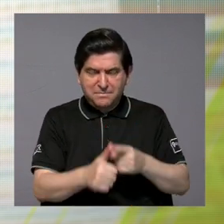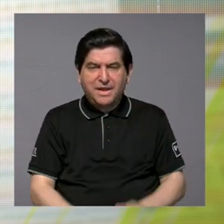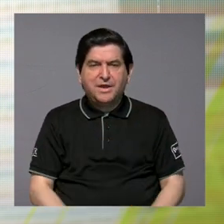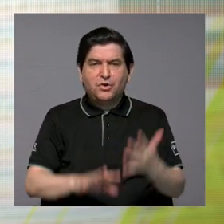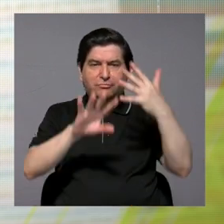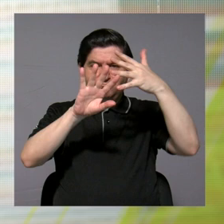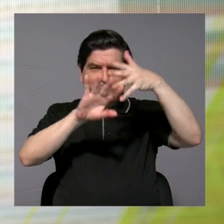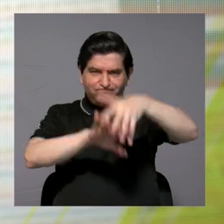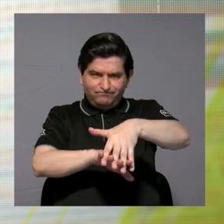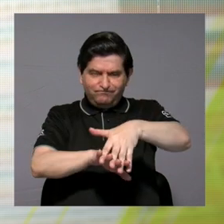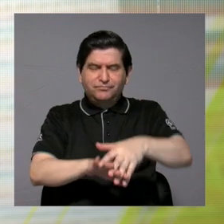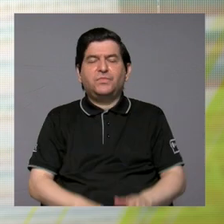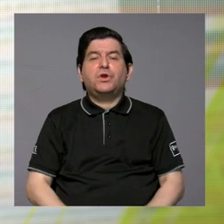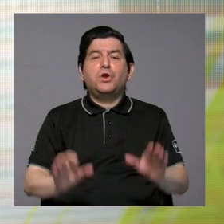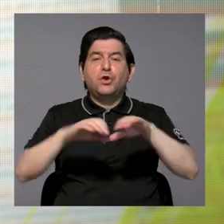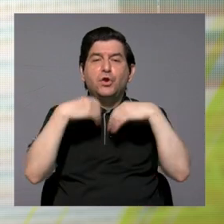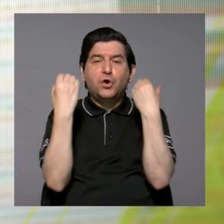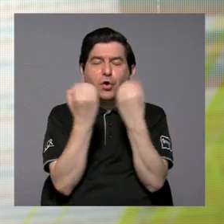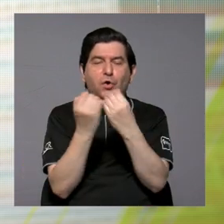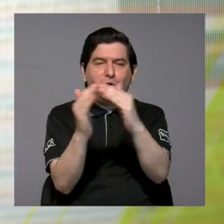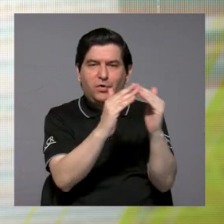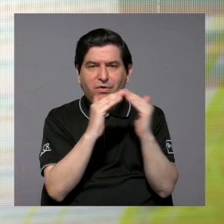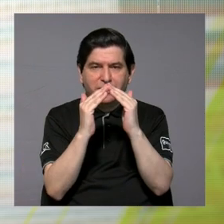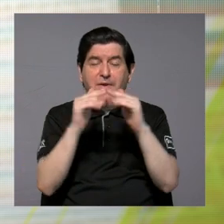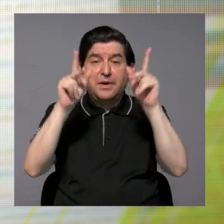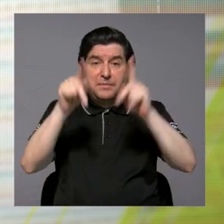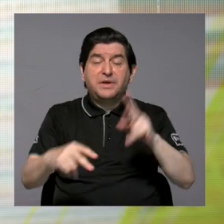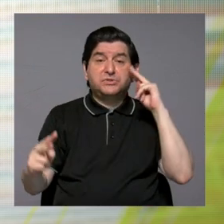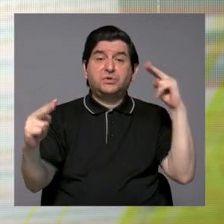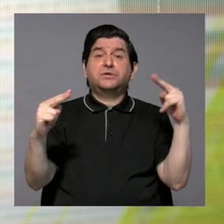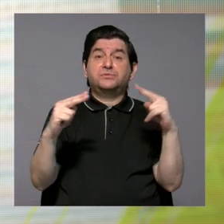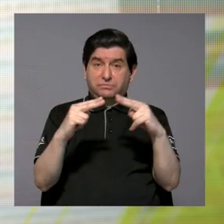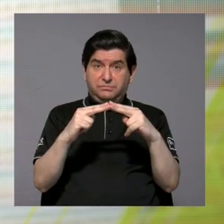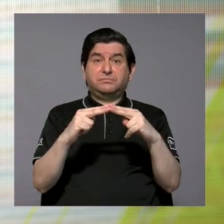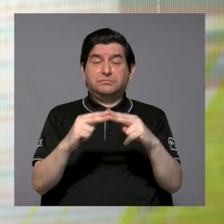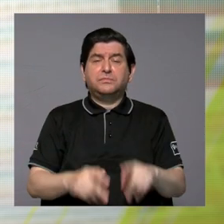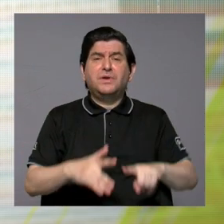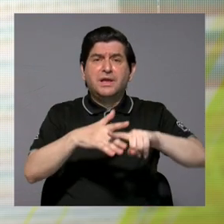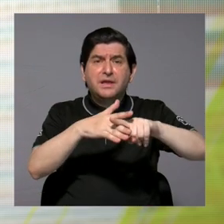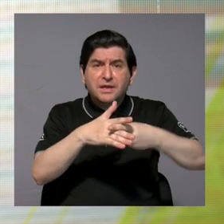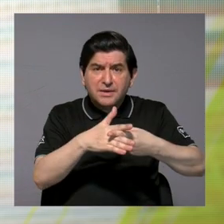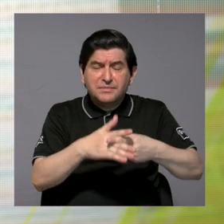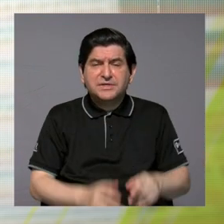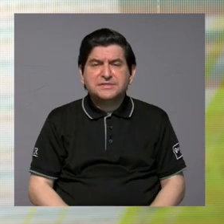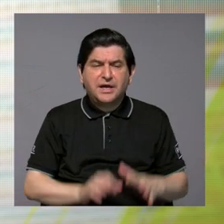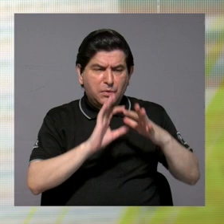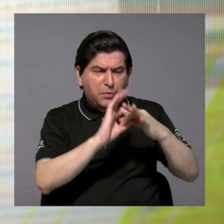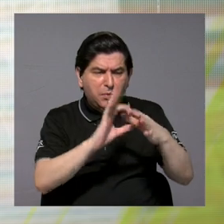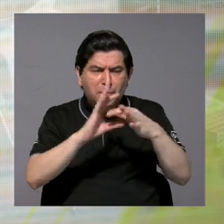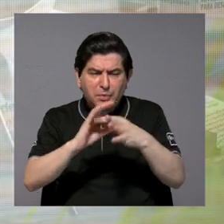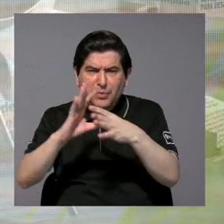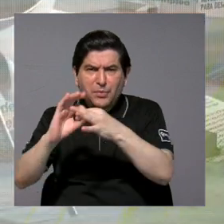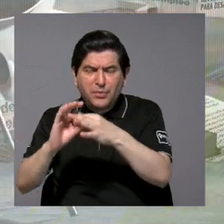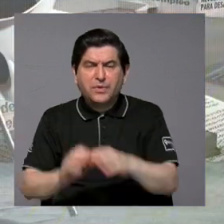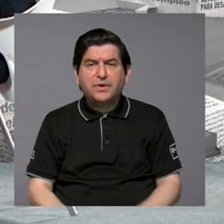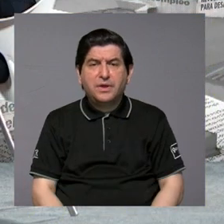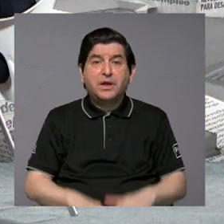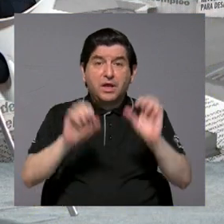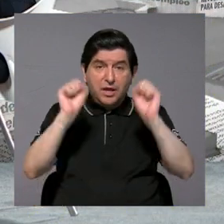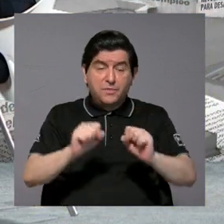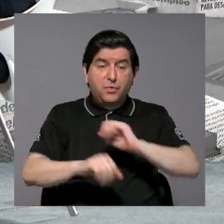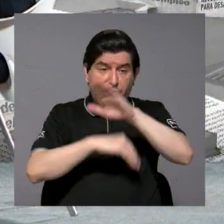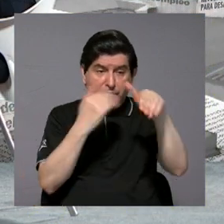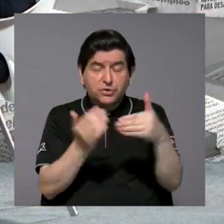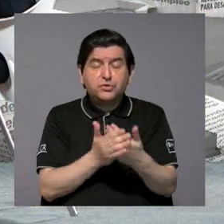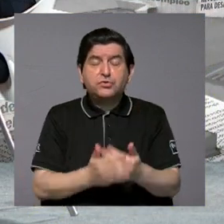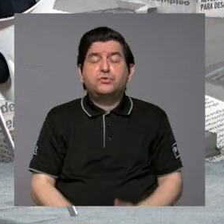integración Y esa organización comunal para que la gente se conozca y comiencen a hacer esa articulación y podernos cuidar unos a